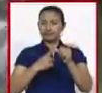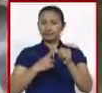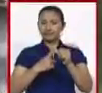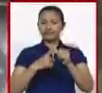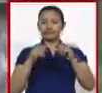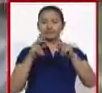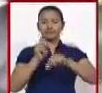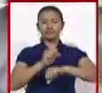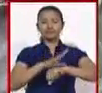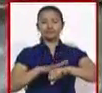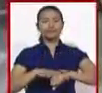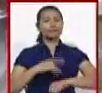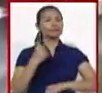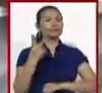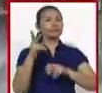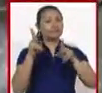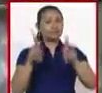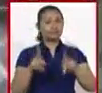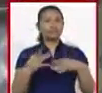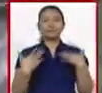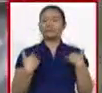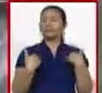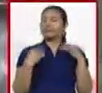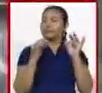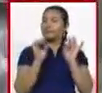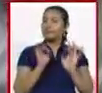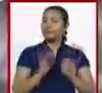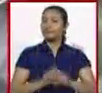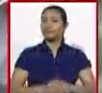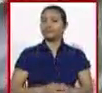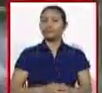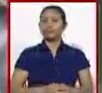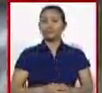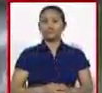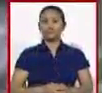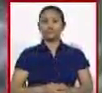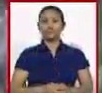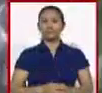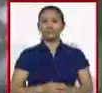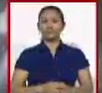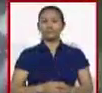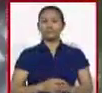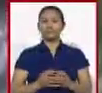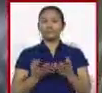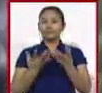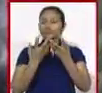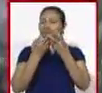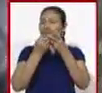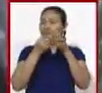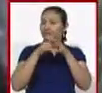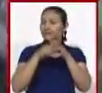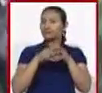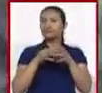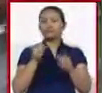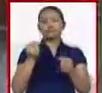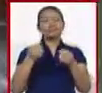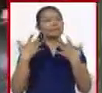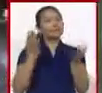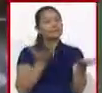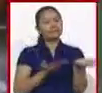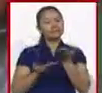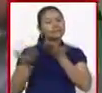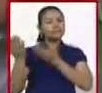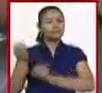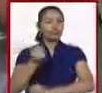atendiendo a los heridos. Hay dos personas, una que reviste gravedad, se ha friccionado en su humanidad, pero ya han sido